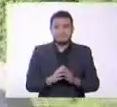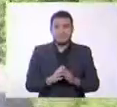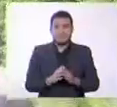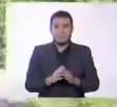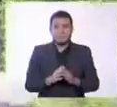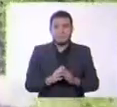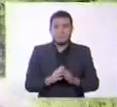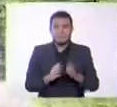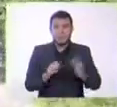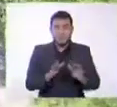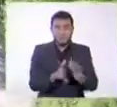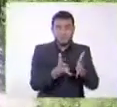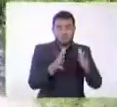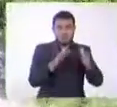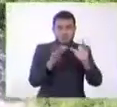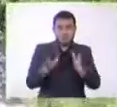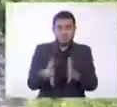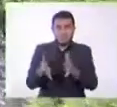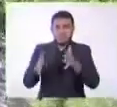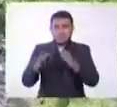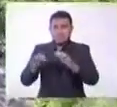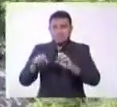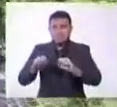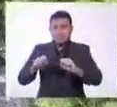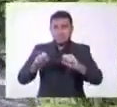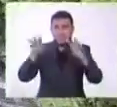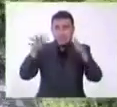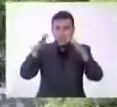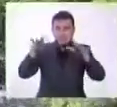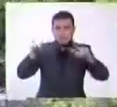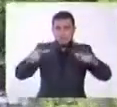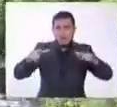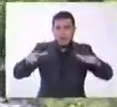los bosques templados de árboles de hoja ancha,